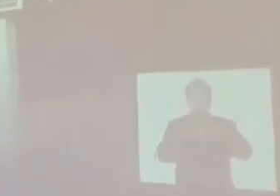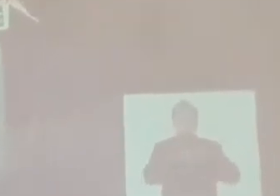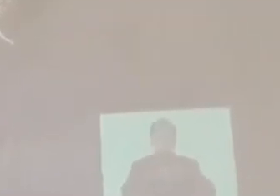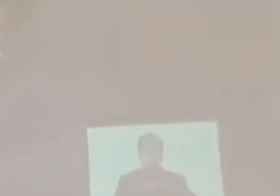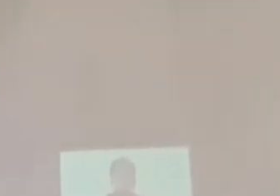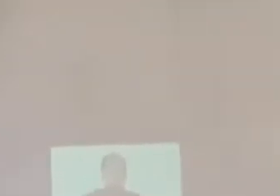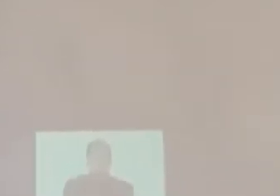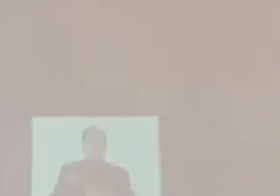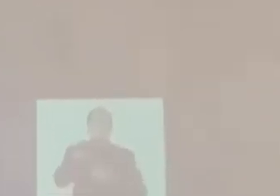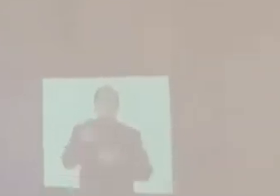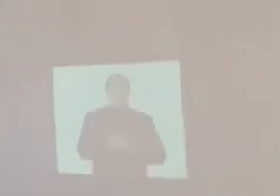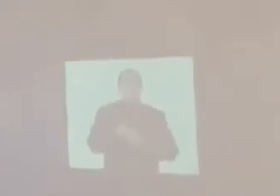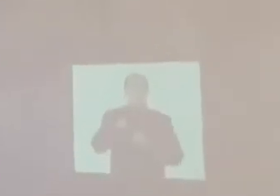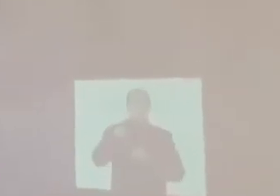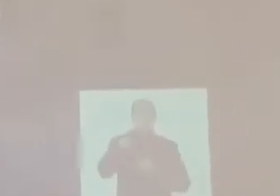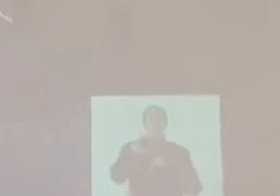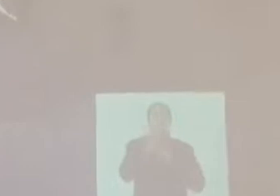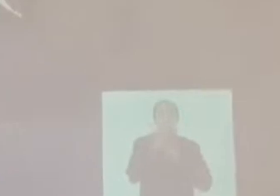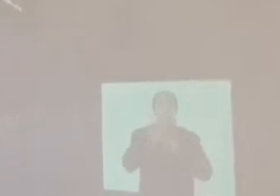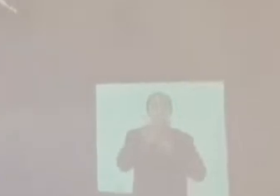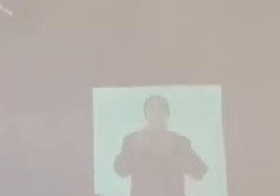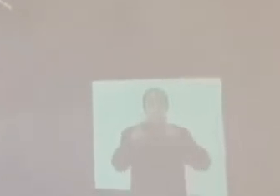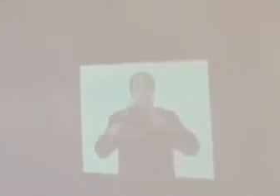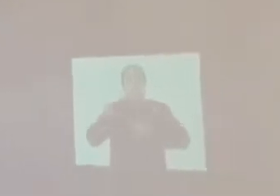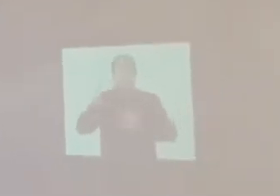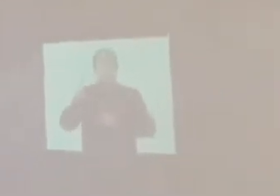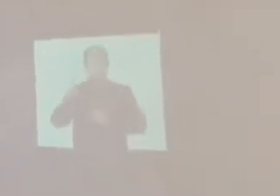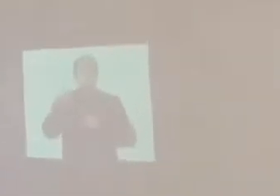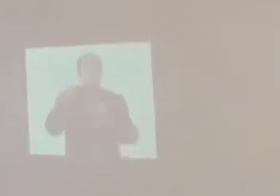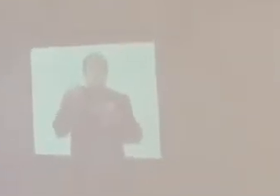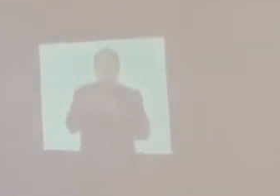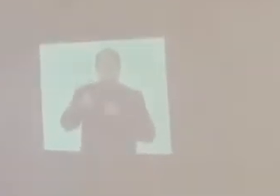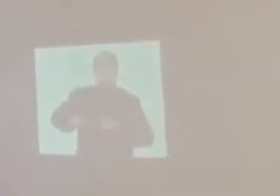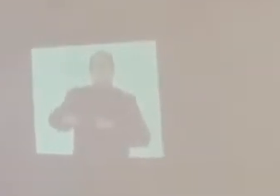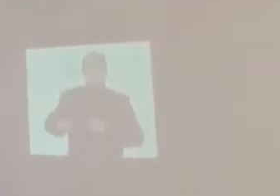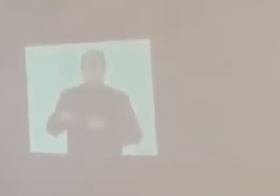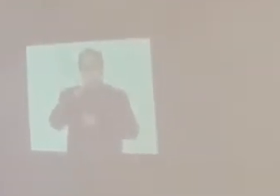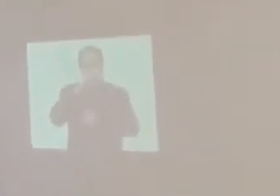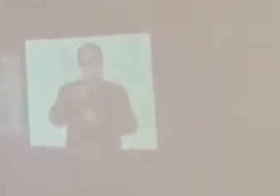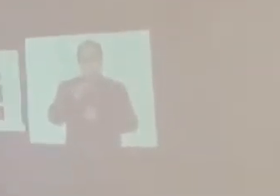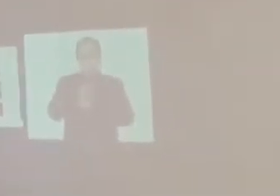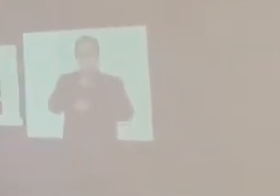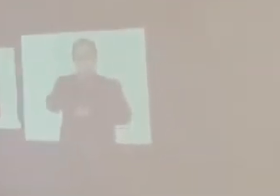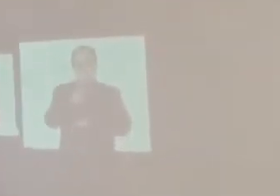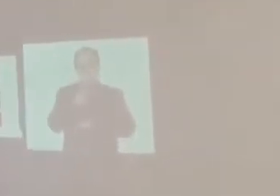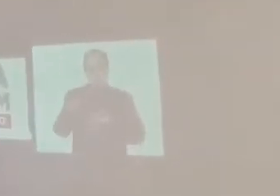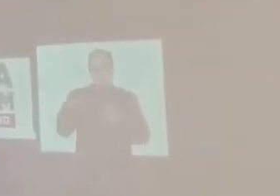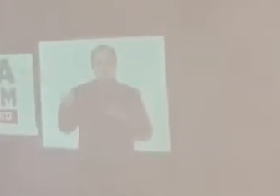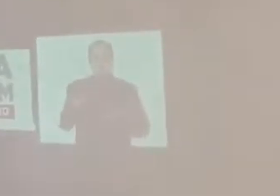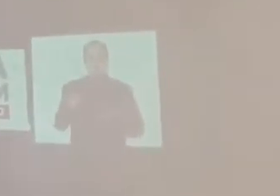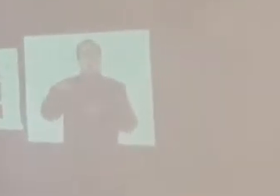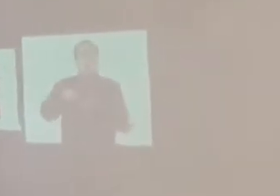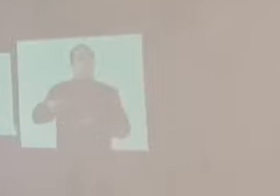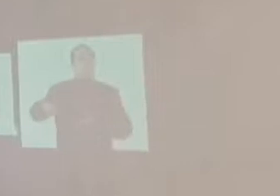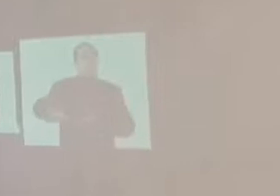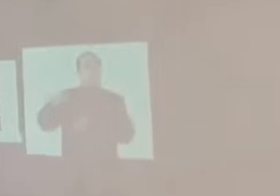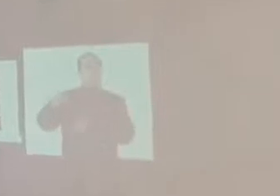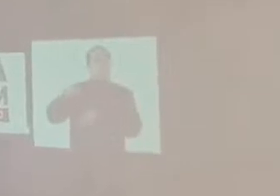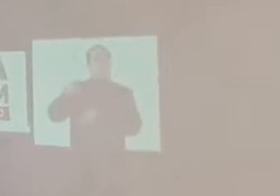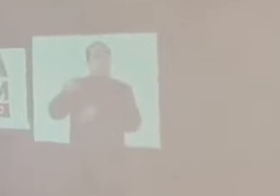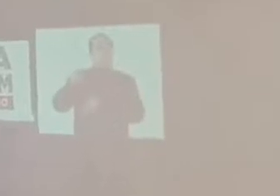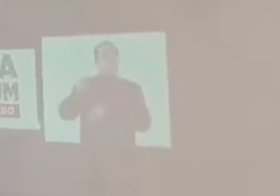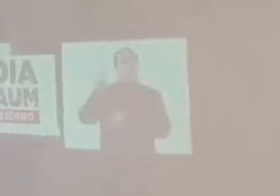Agua y con el Gobierno del Estado de México, aquí presente su gobernador Alfredo del Mazo, en diversos temas, pero en particular